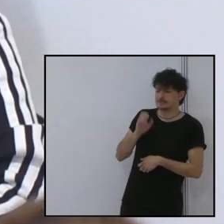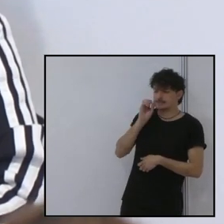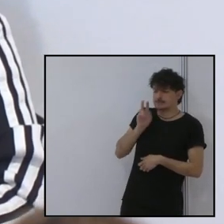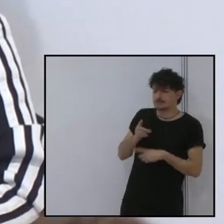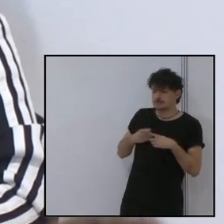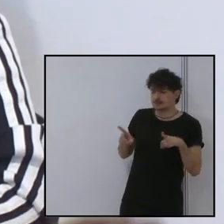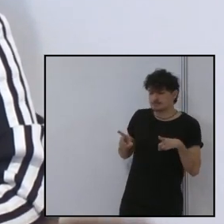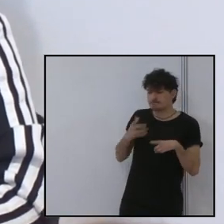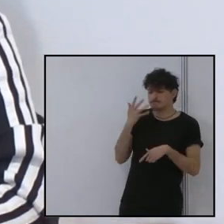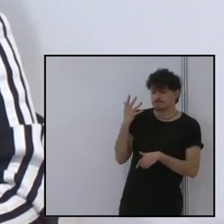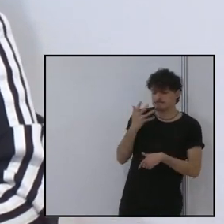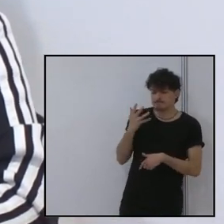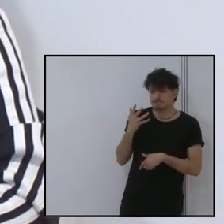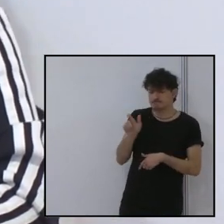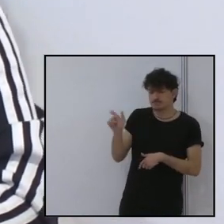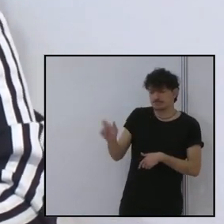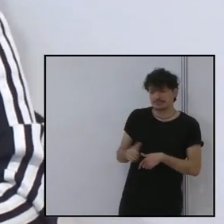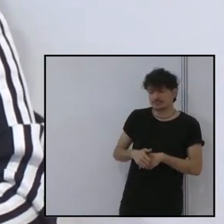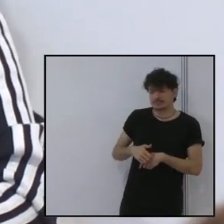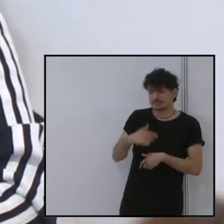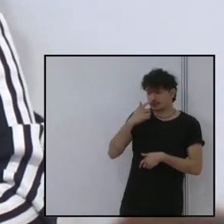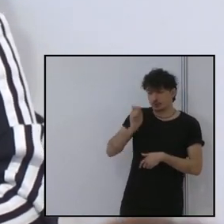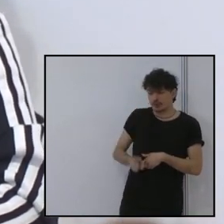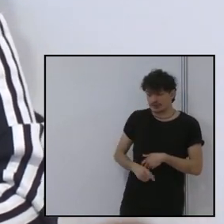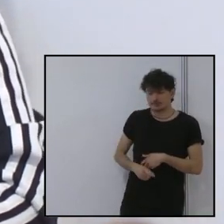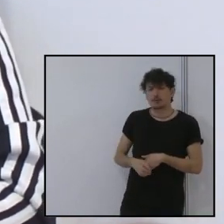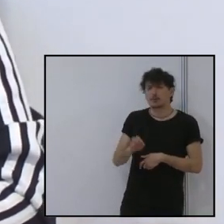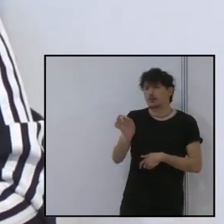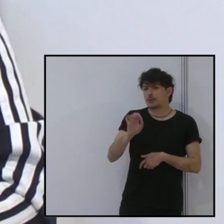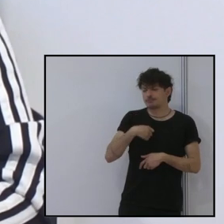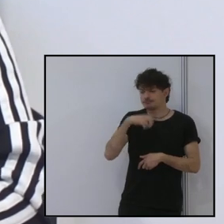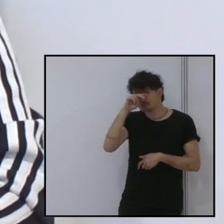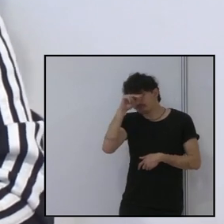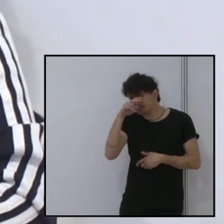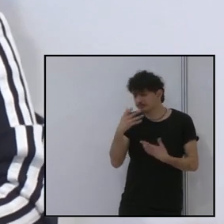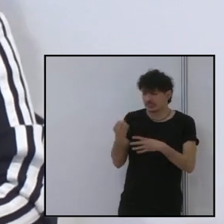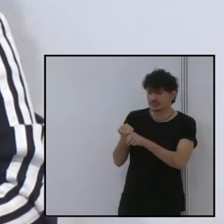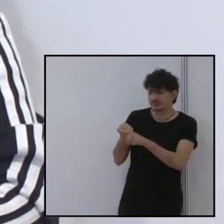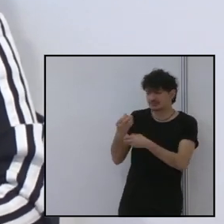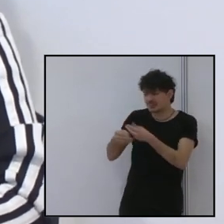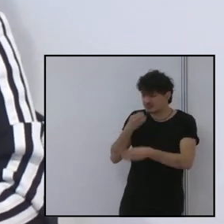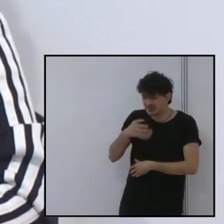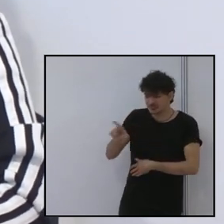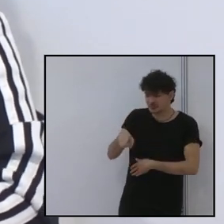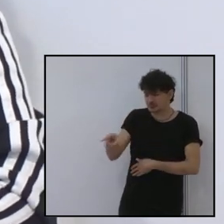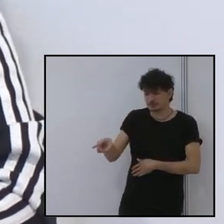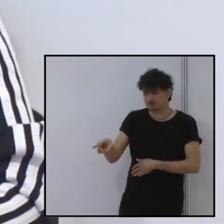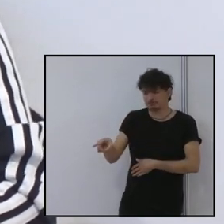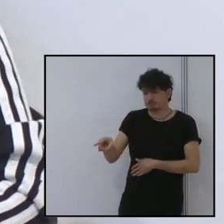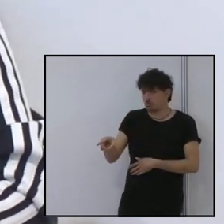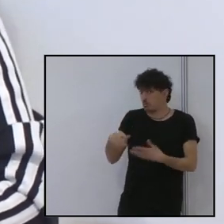va a considerar que ya no eres válido para tu trabajo, ni va a estar preocupado por cómo hagas tu trabajo. Si tú tienes la sensación